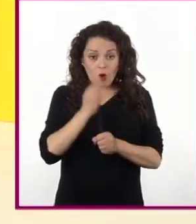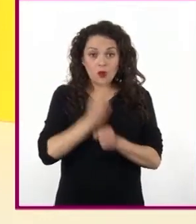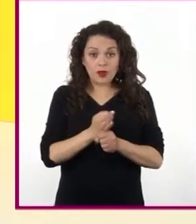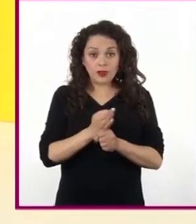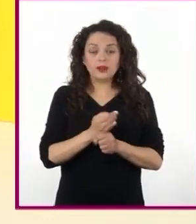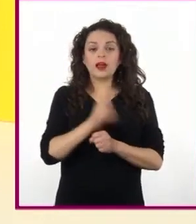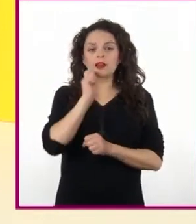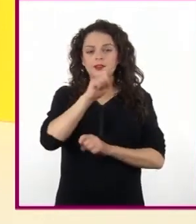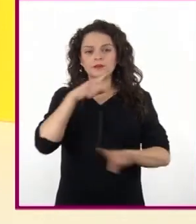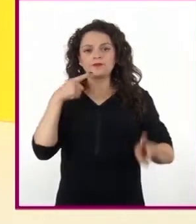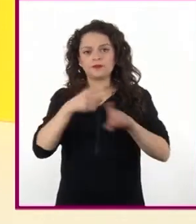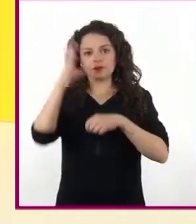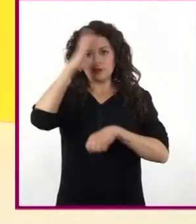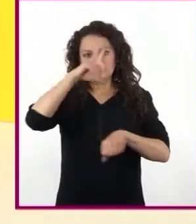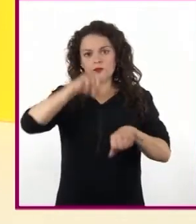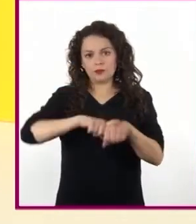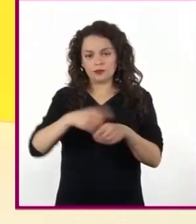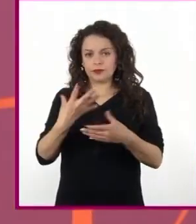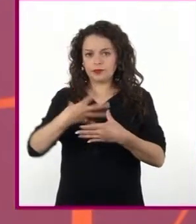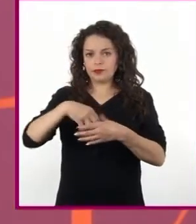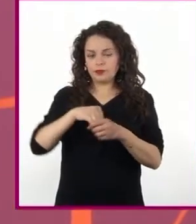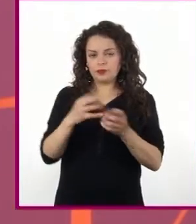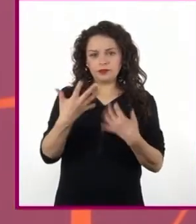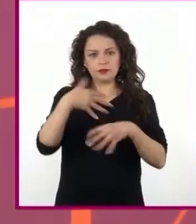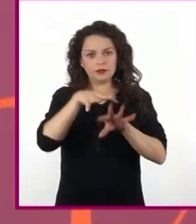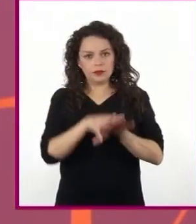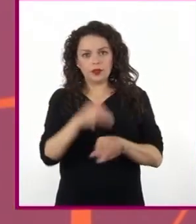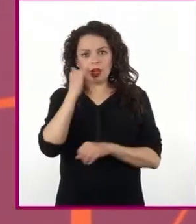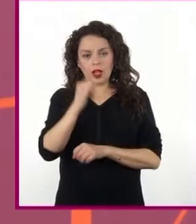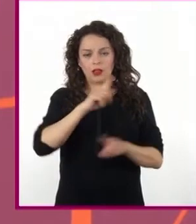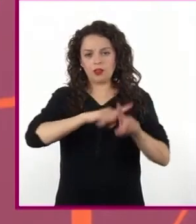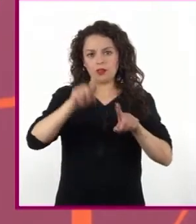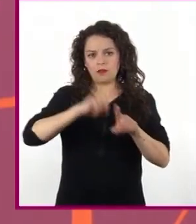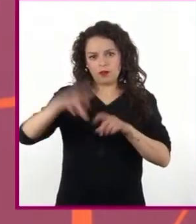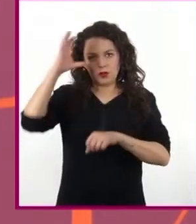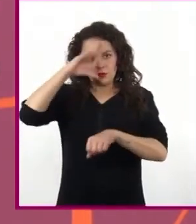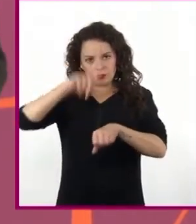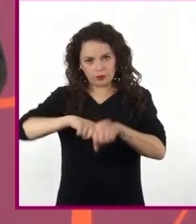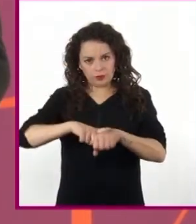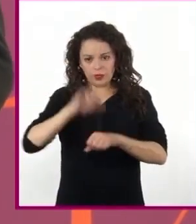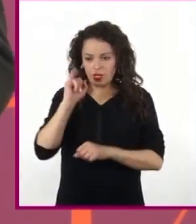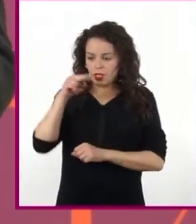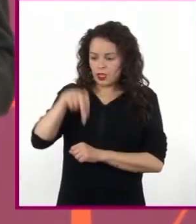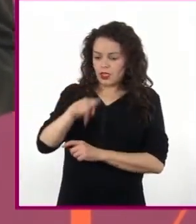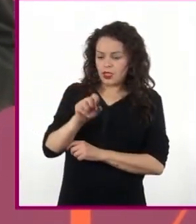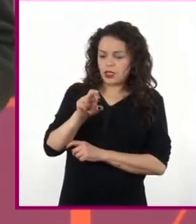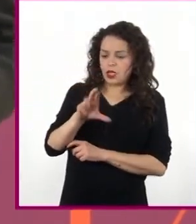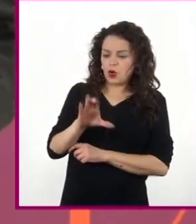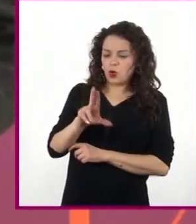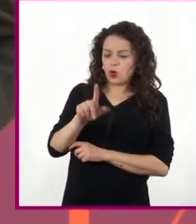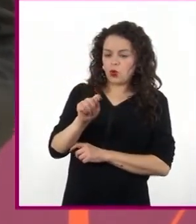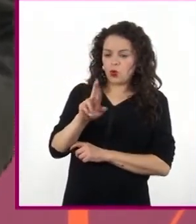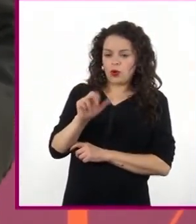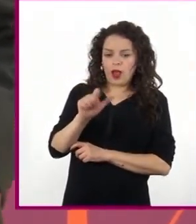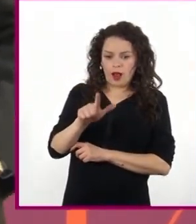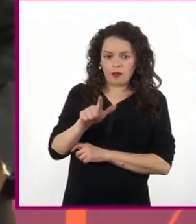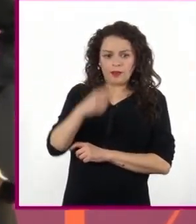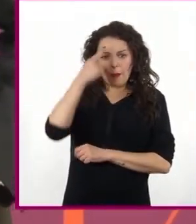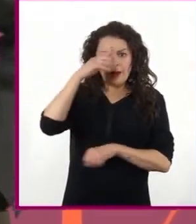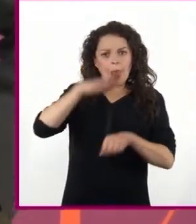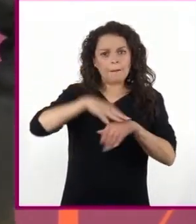la cultura incluyente e intercultural. Para ir ahondando en el tema, quiero comentarles